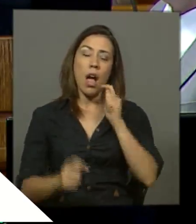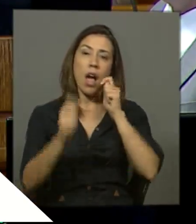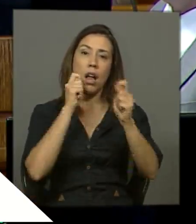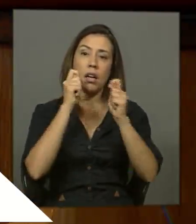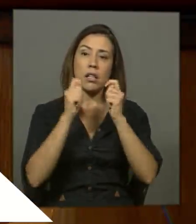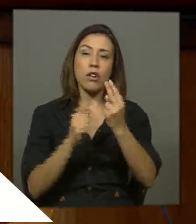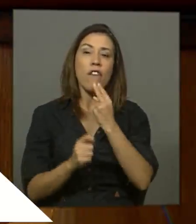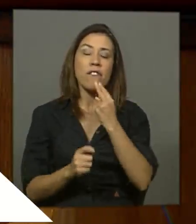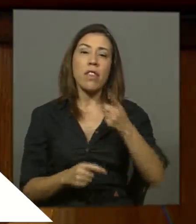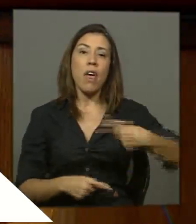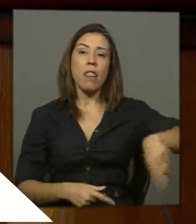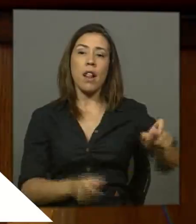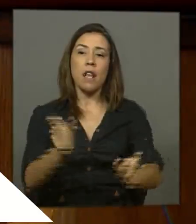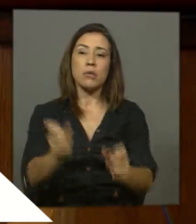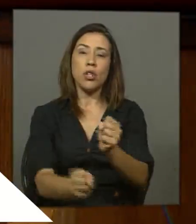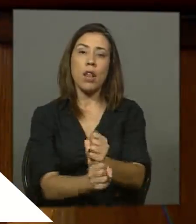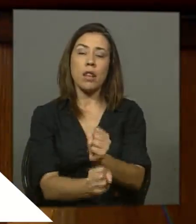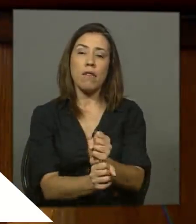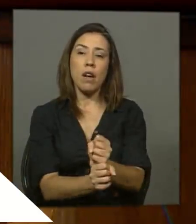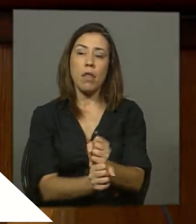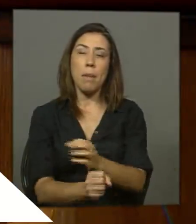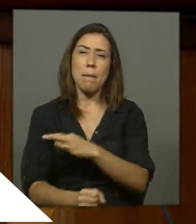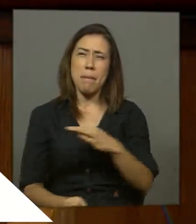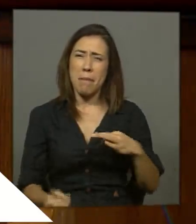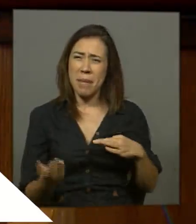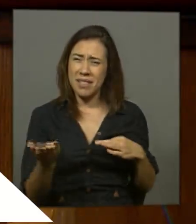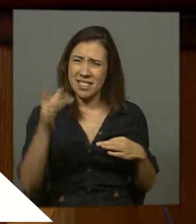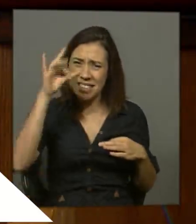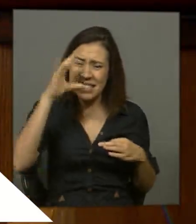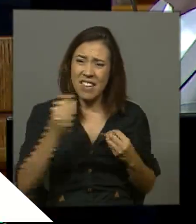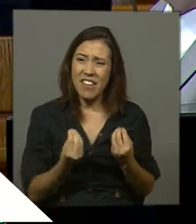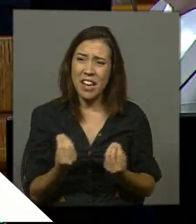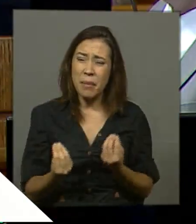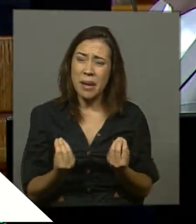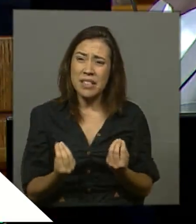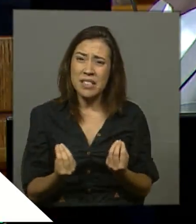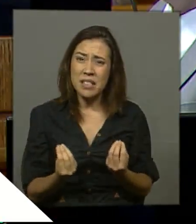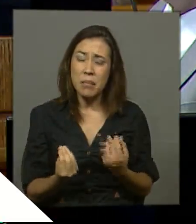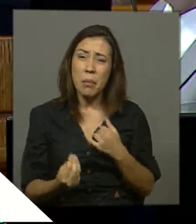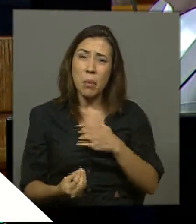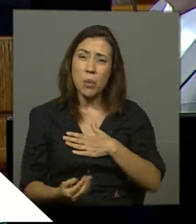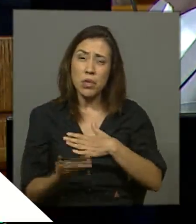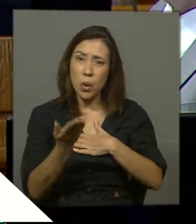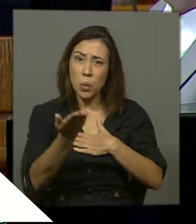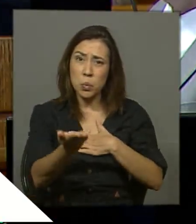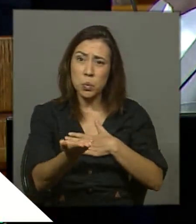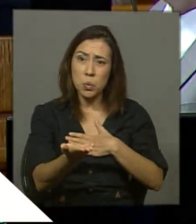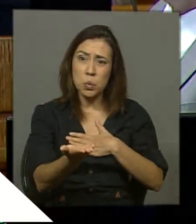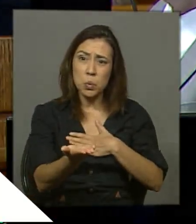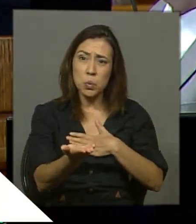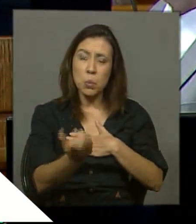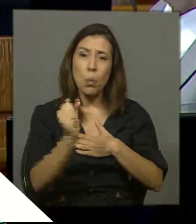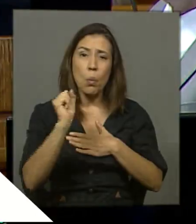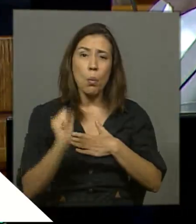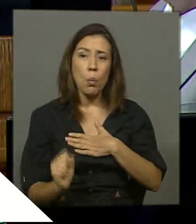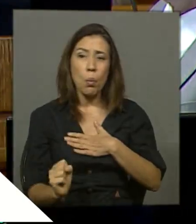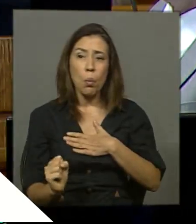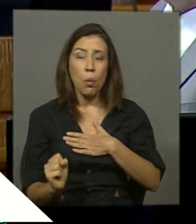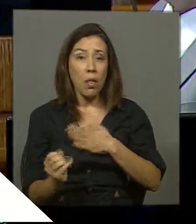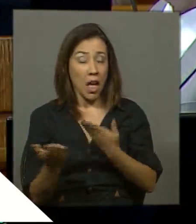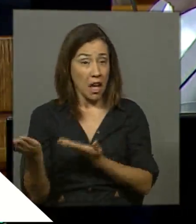riesgo la vida de sus trabajadores ministro sabe lo que ocurre que me gustaría a usted poder